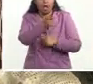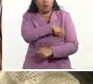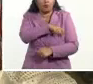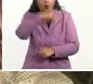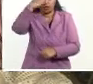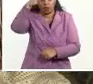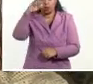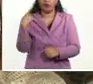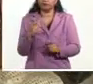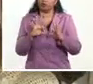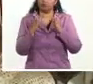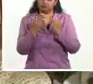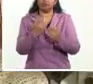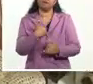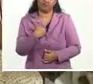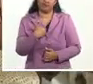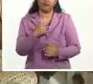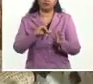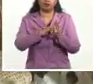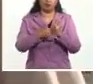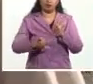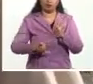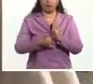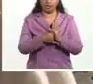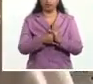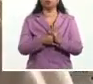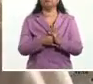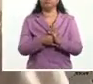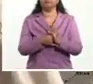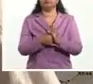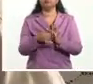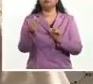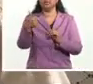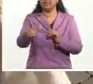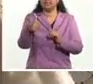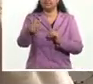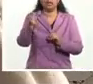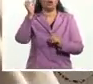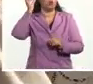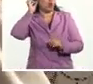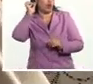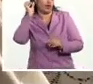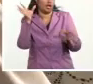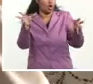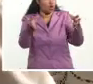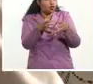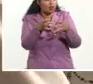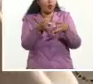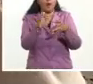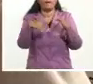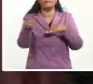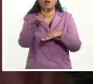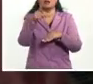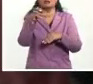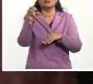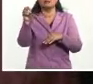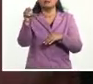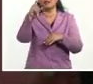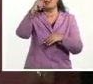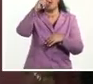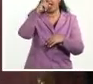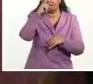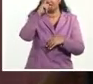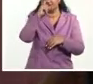proyecto Cristal agrupa a 10 mujeres con más de 100 años de vida y cuenta con el apoyo permanente de